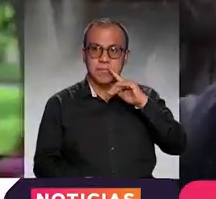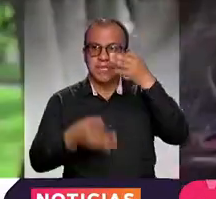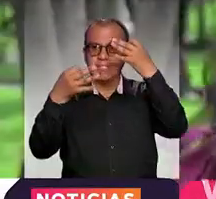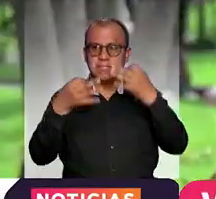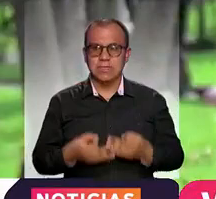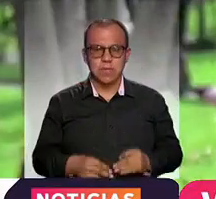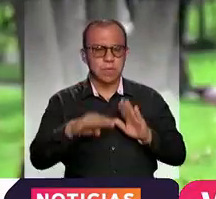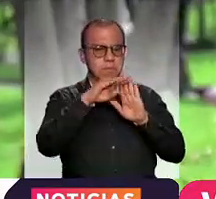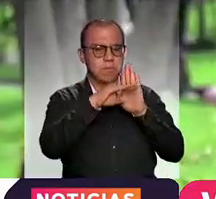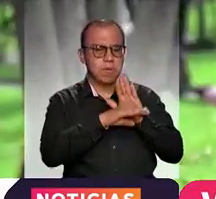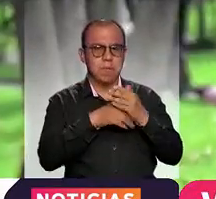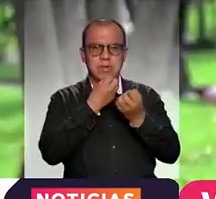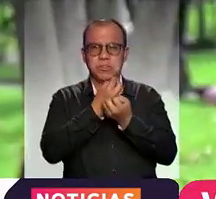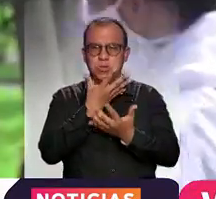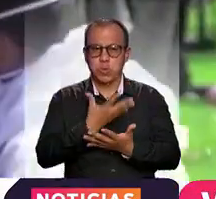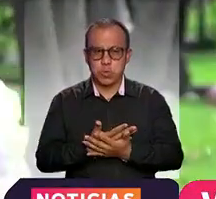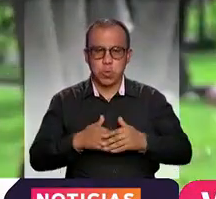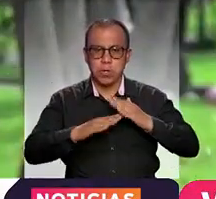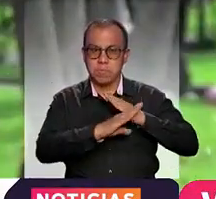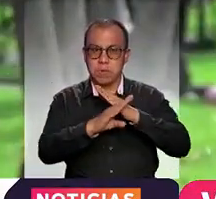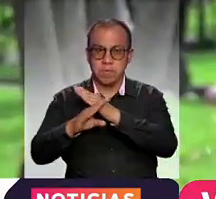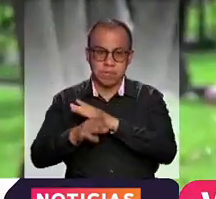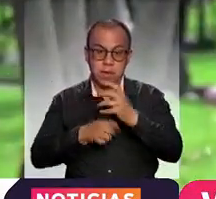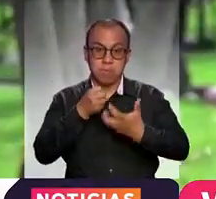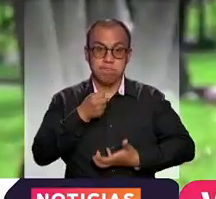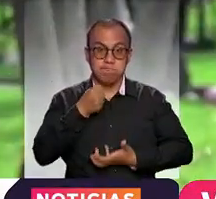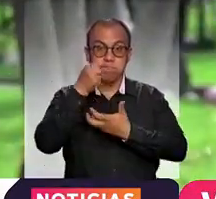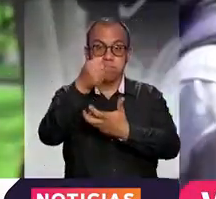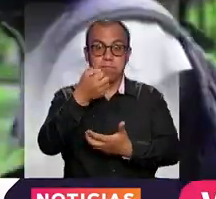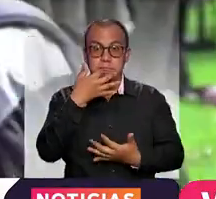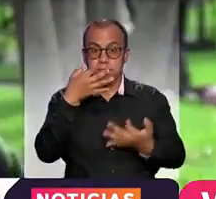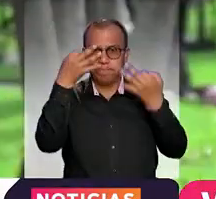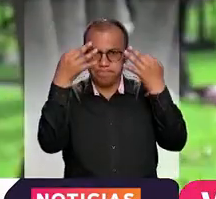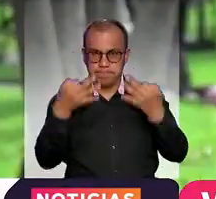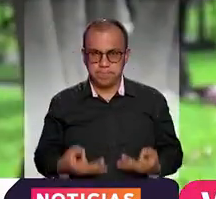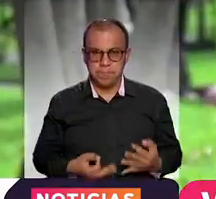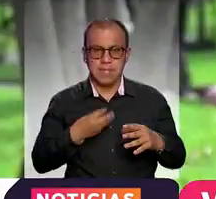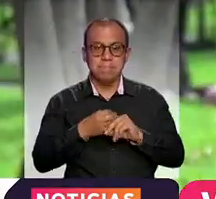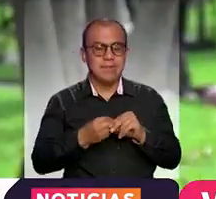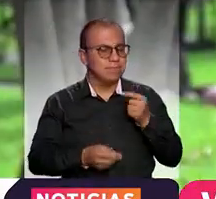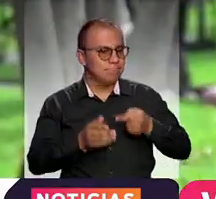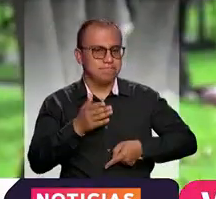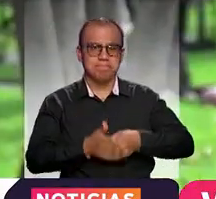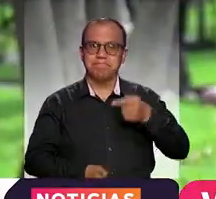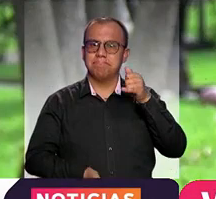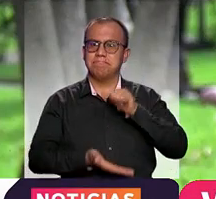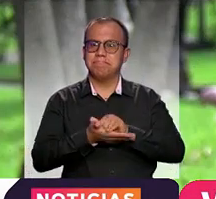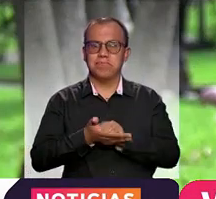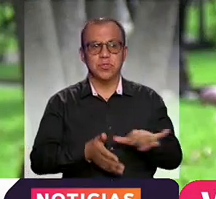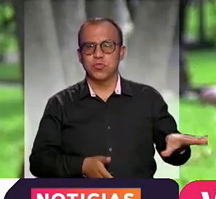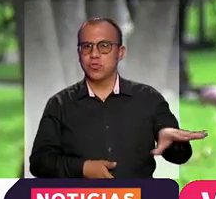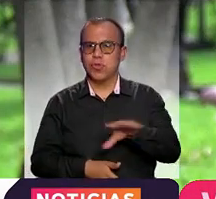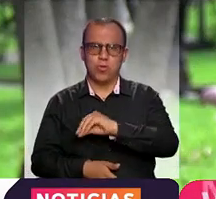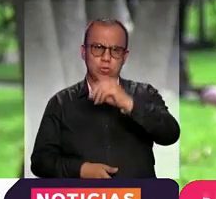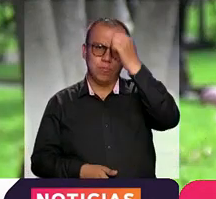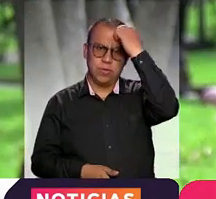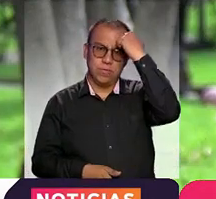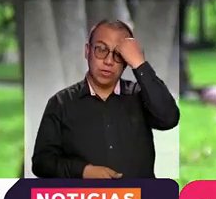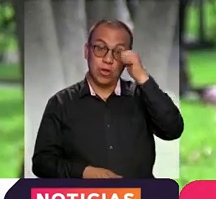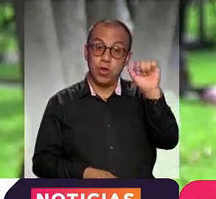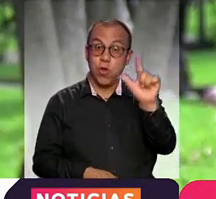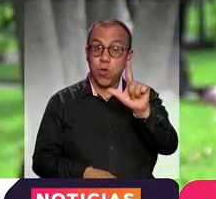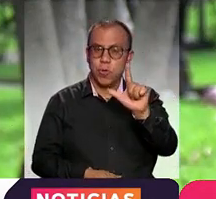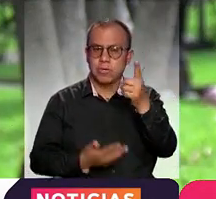bioseguridad, de infraestructura, de presupuesto para de verdad ir mañana mismo, todos los profesores si quieren, el lunes